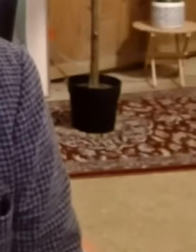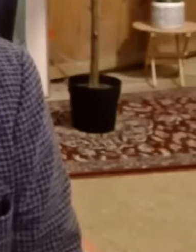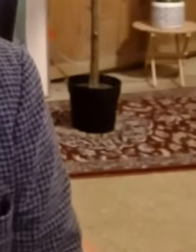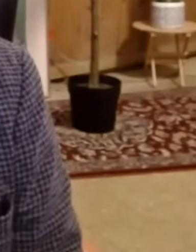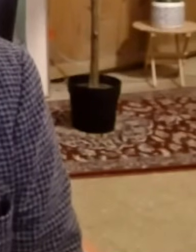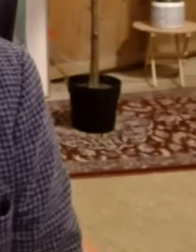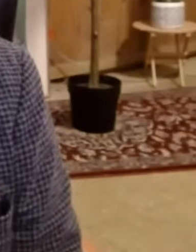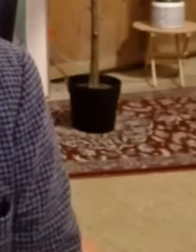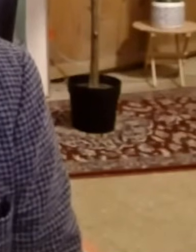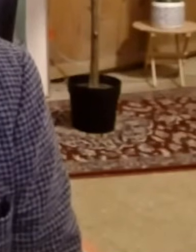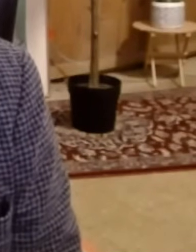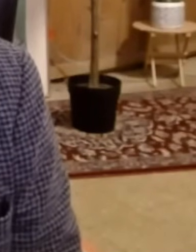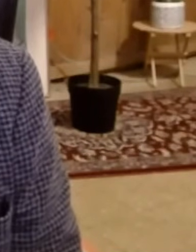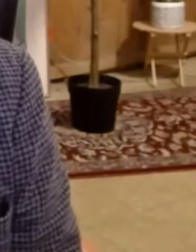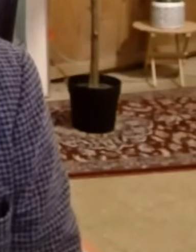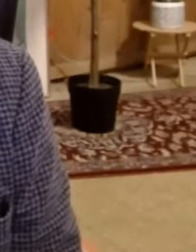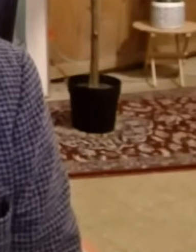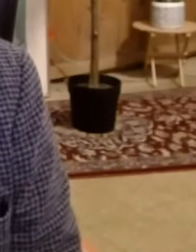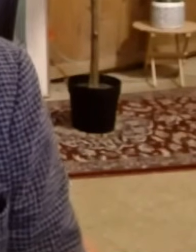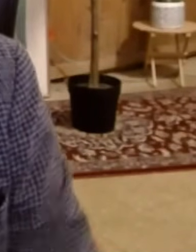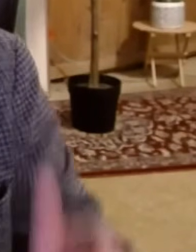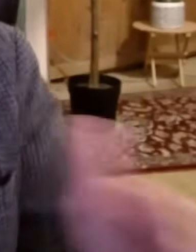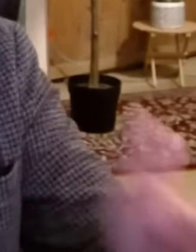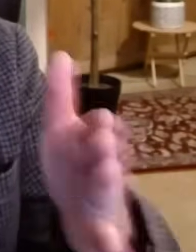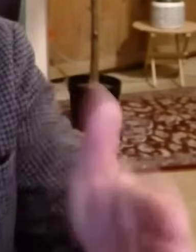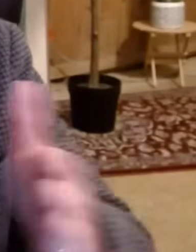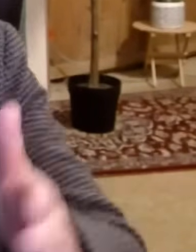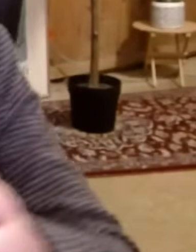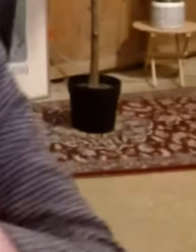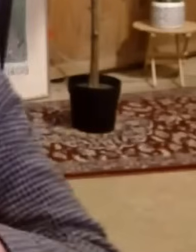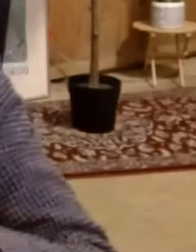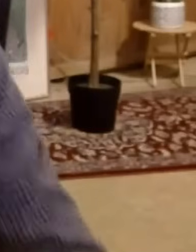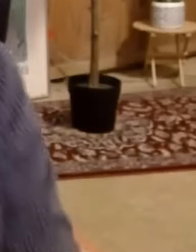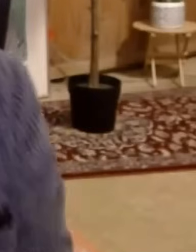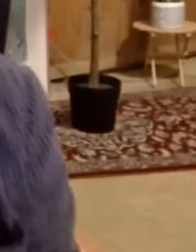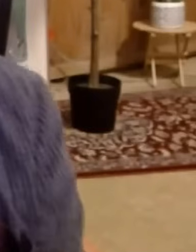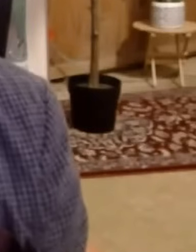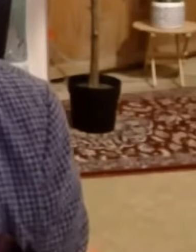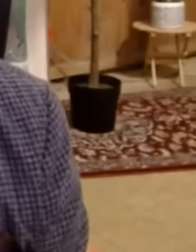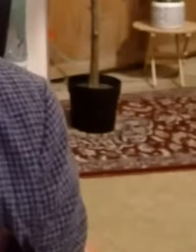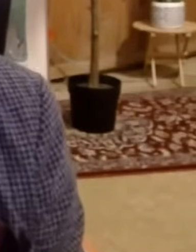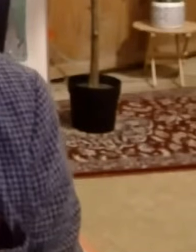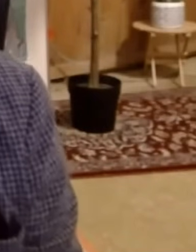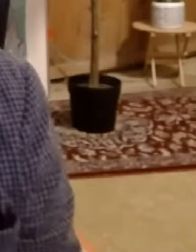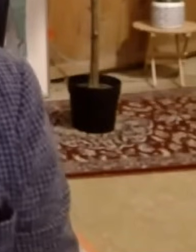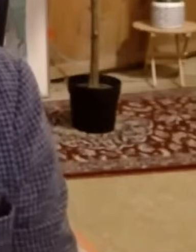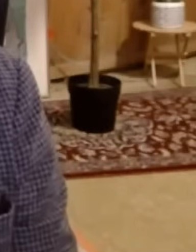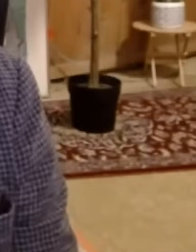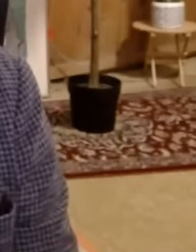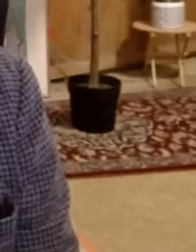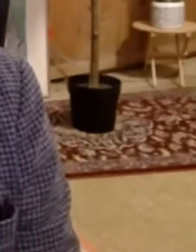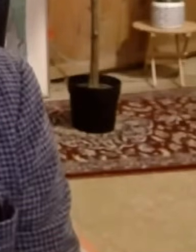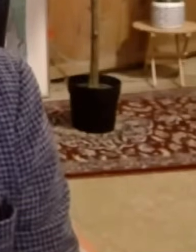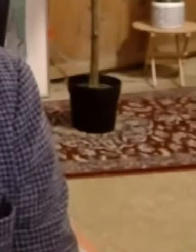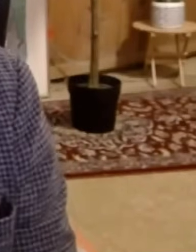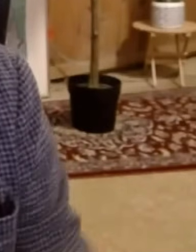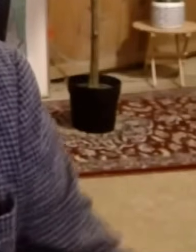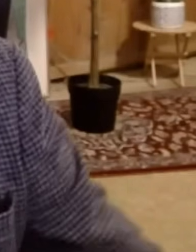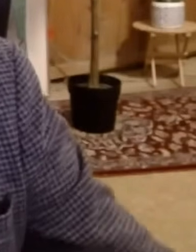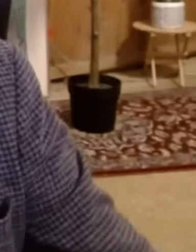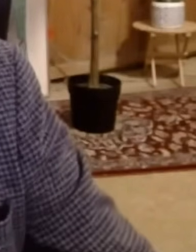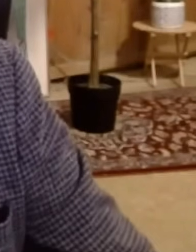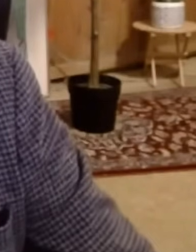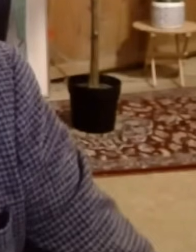conocer. Es una circunstancia absolutamente terrible y se realiza desde España. Dice, dan a